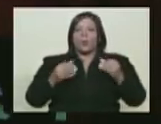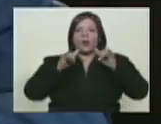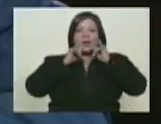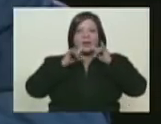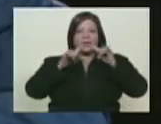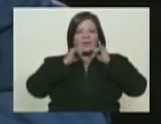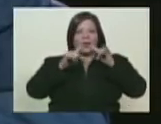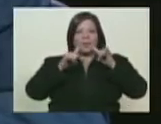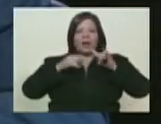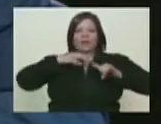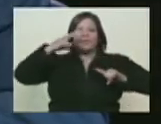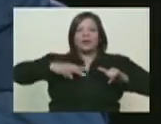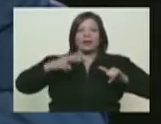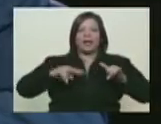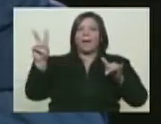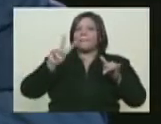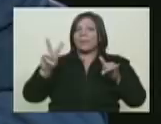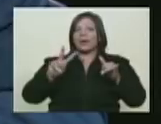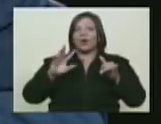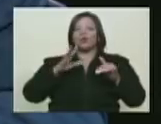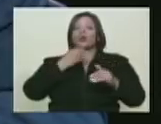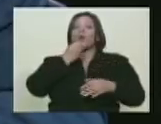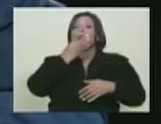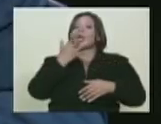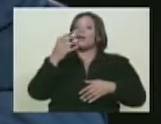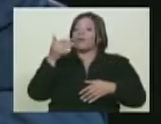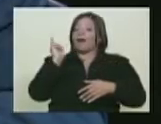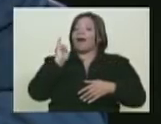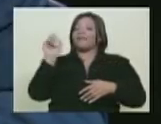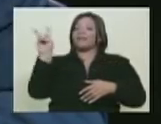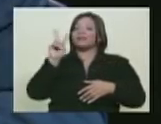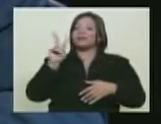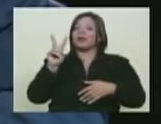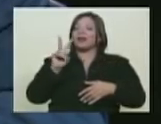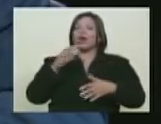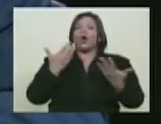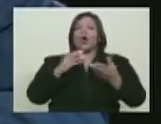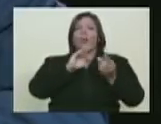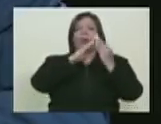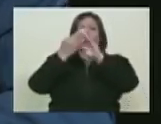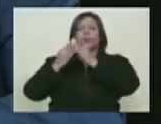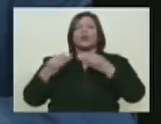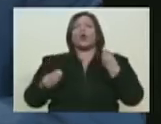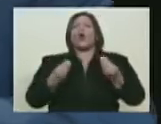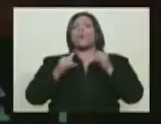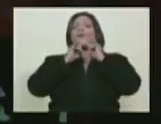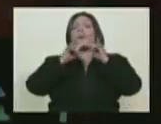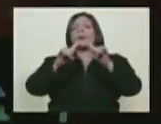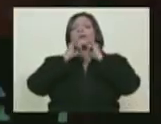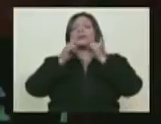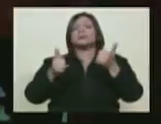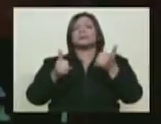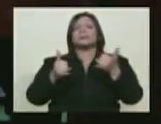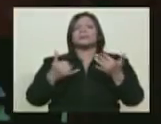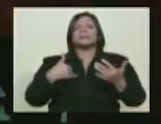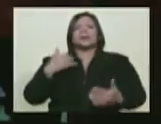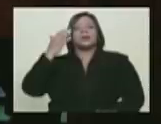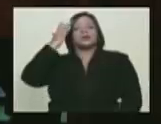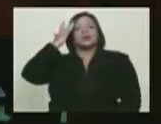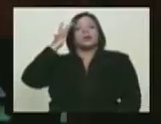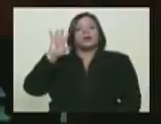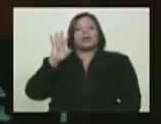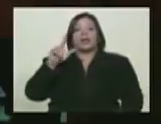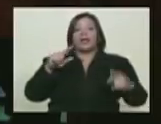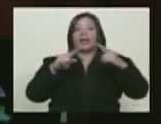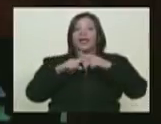informar verazmente a México de todo lo bueno que sucede en Venezuela a nivel comunitario? Pregunta Juan Carlos Rodríguez. Yo creo que